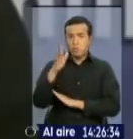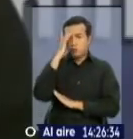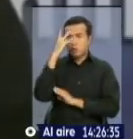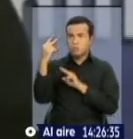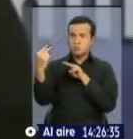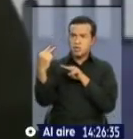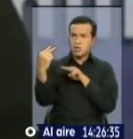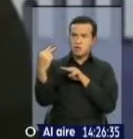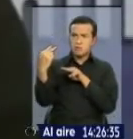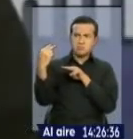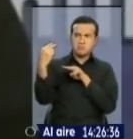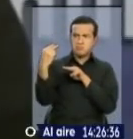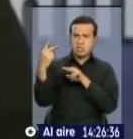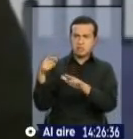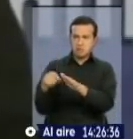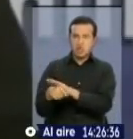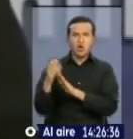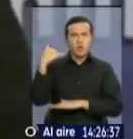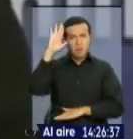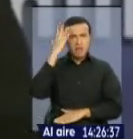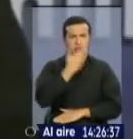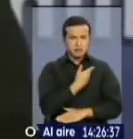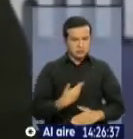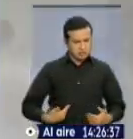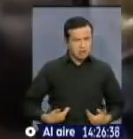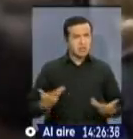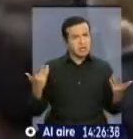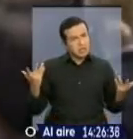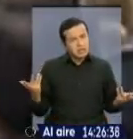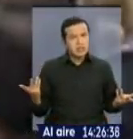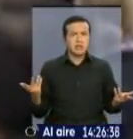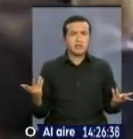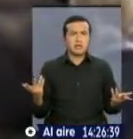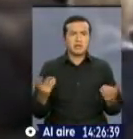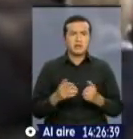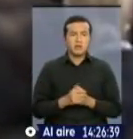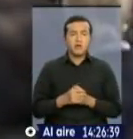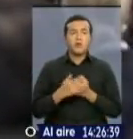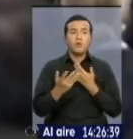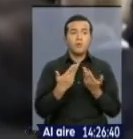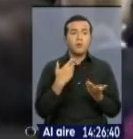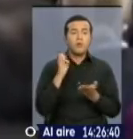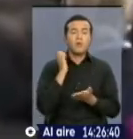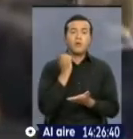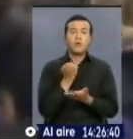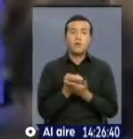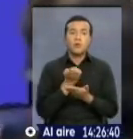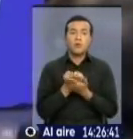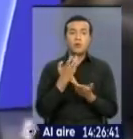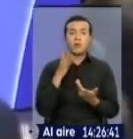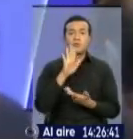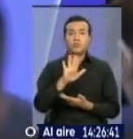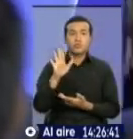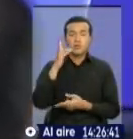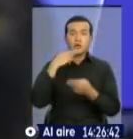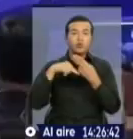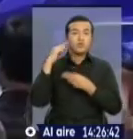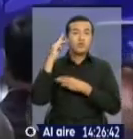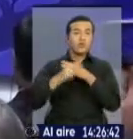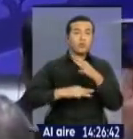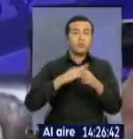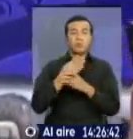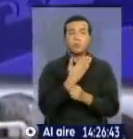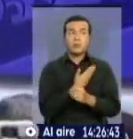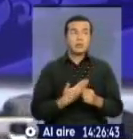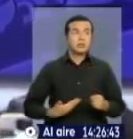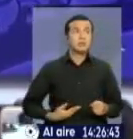mirada. ¿Cuánto más que ahora soy un presidente? En el Foro Económico Asia-Pacífico hubo diferencias por el comercio mundial entre el